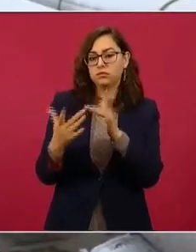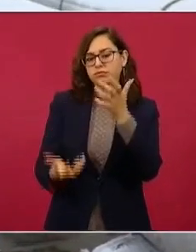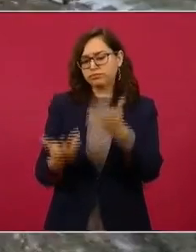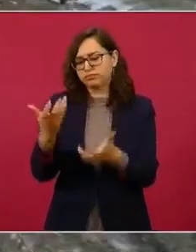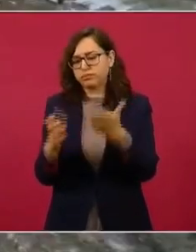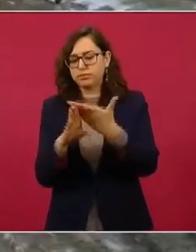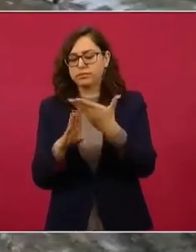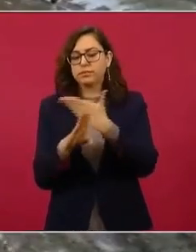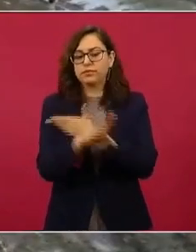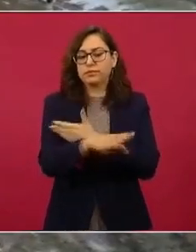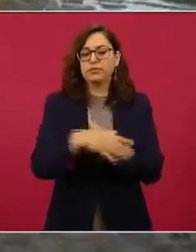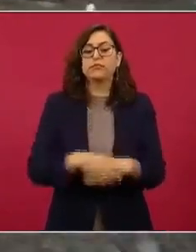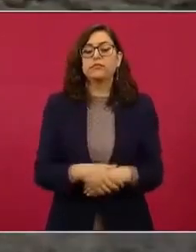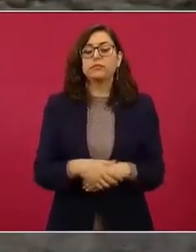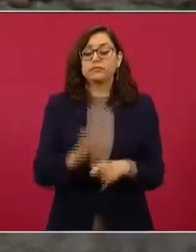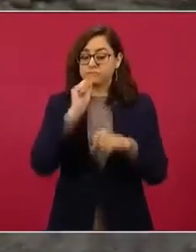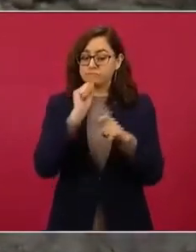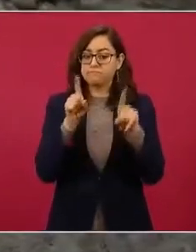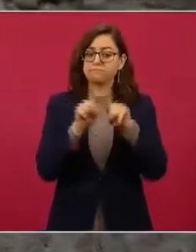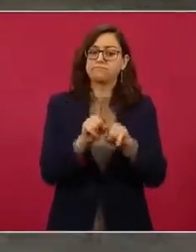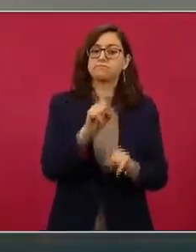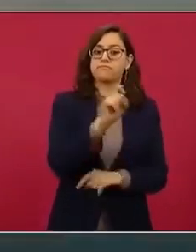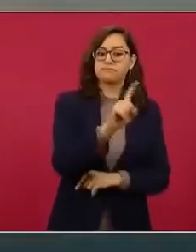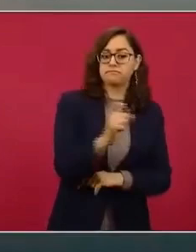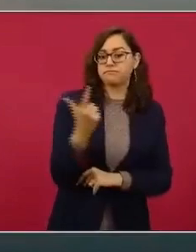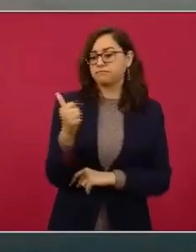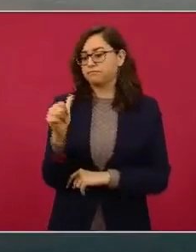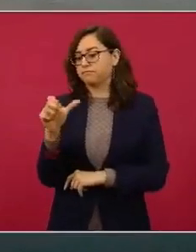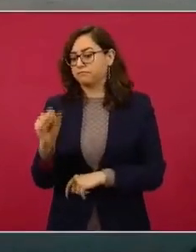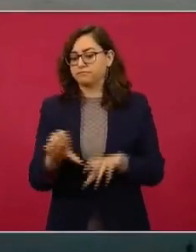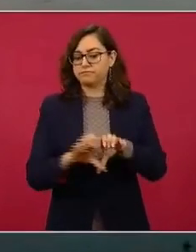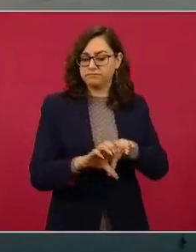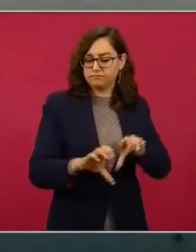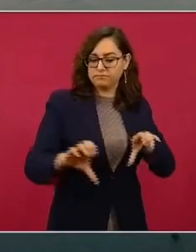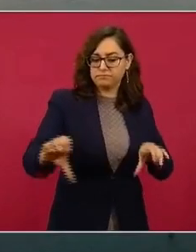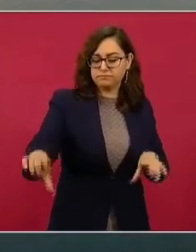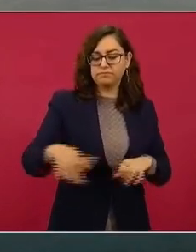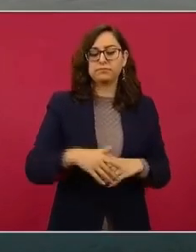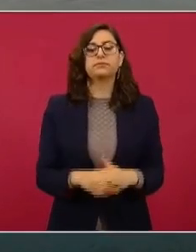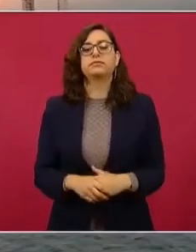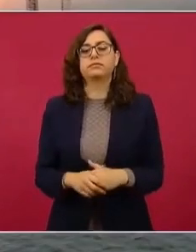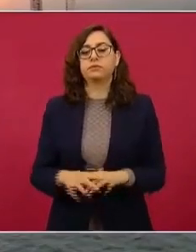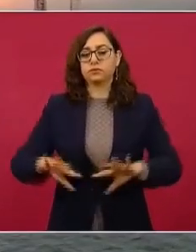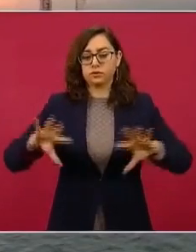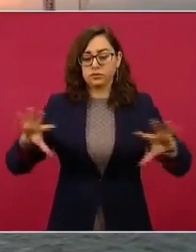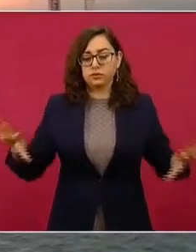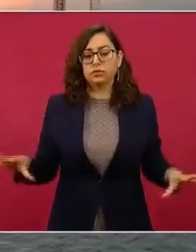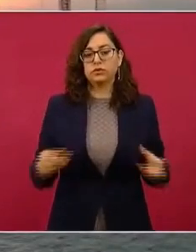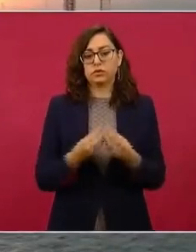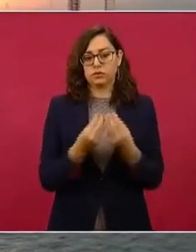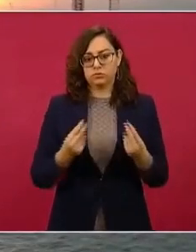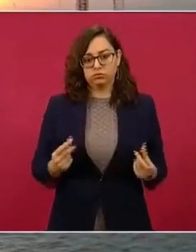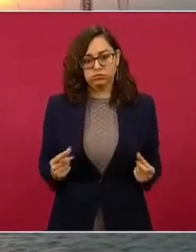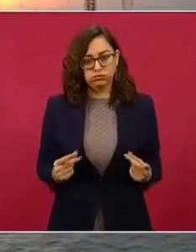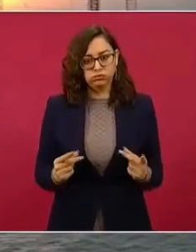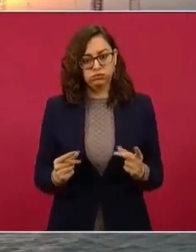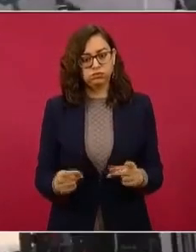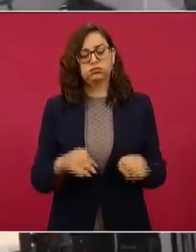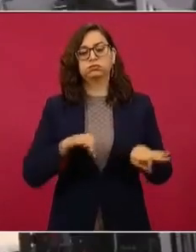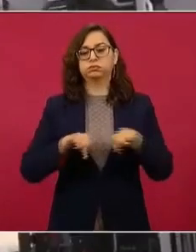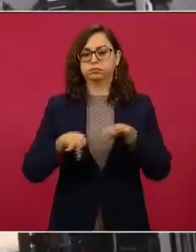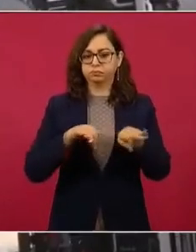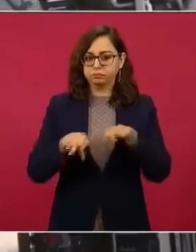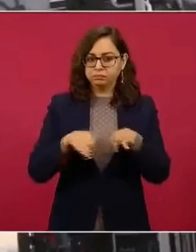avanza en el tendido de tubería en el acueducto y gasoducto. Esta magna obra se construye con el esquema de ejecución acelerada y procura